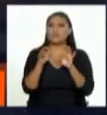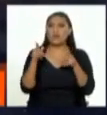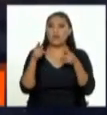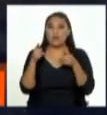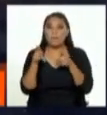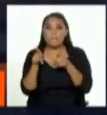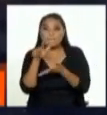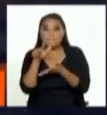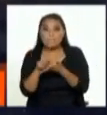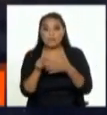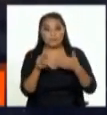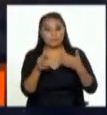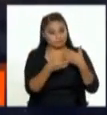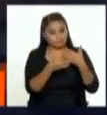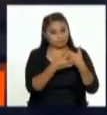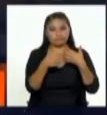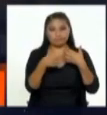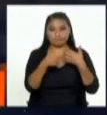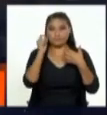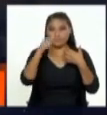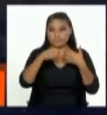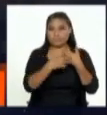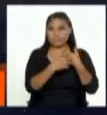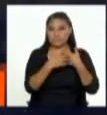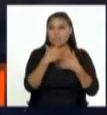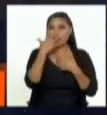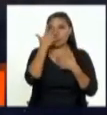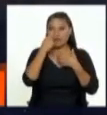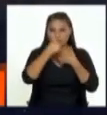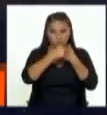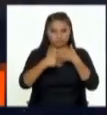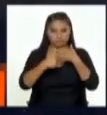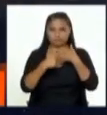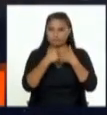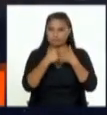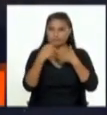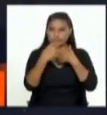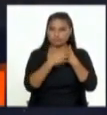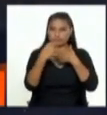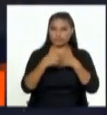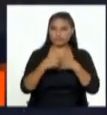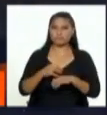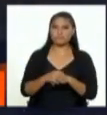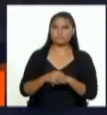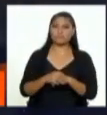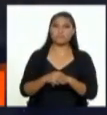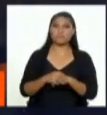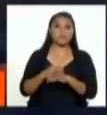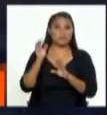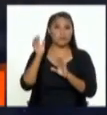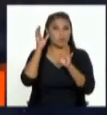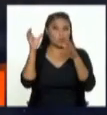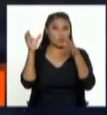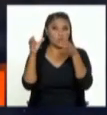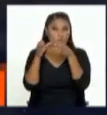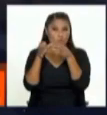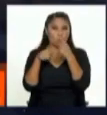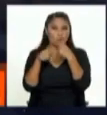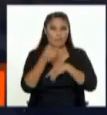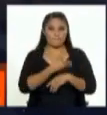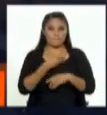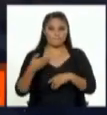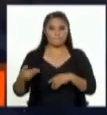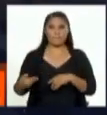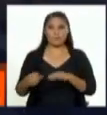y que esto se cumpla, ¿no? ¿Y qué pasaría si efectivamente lo promulga el Ejecutivo? Bueno, en este caso ya